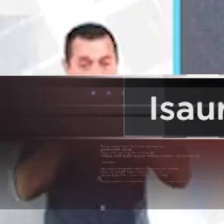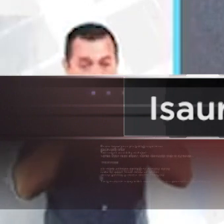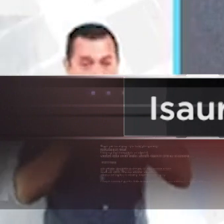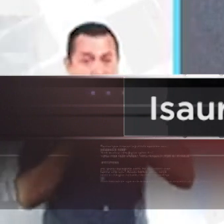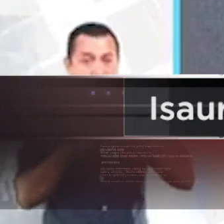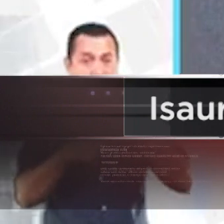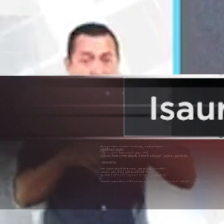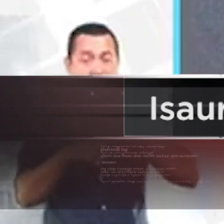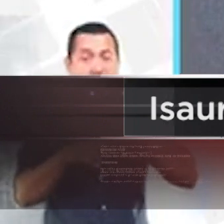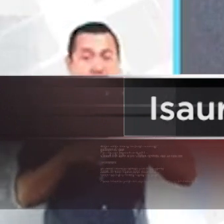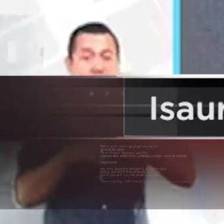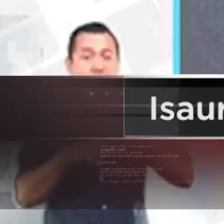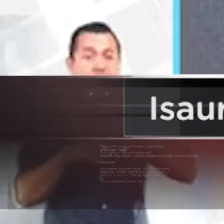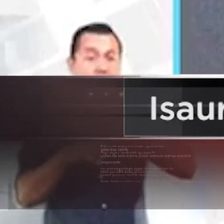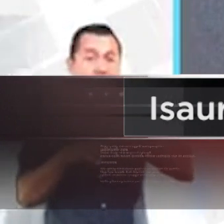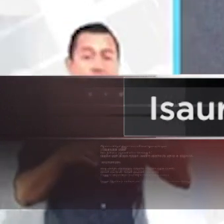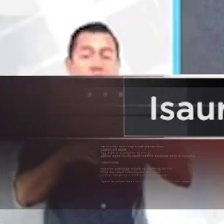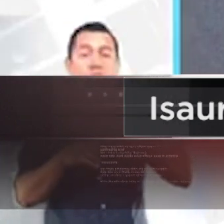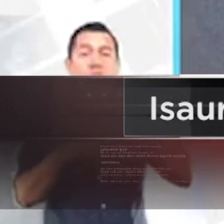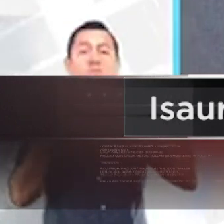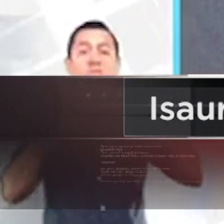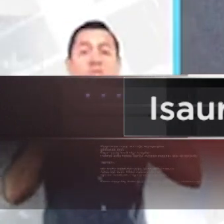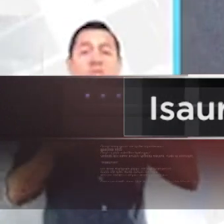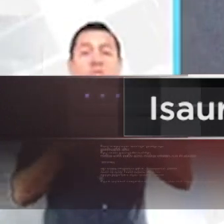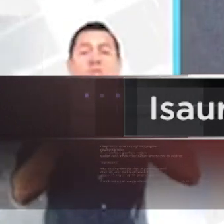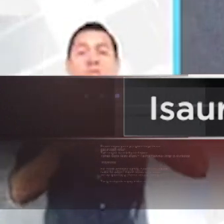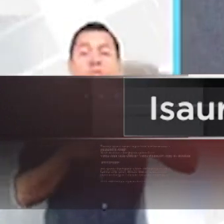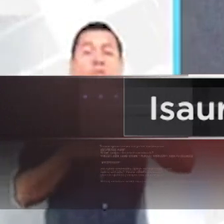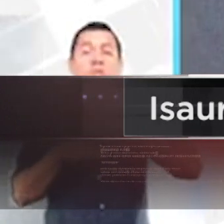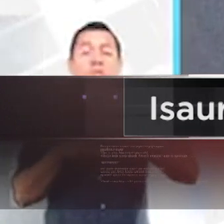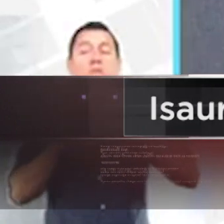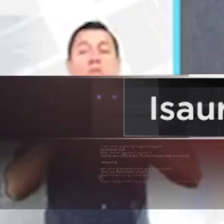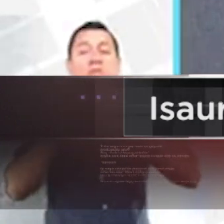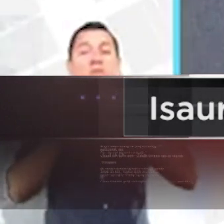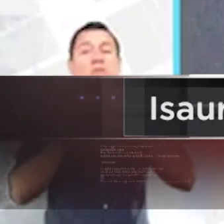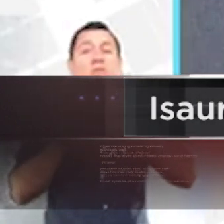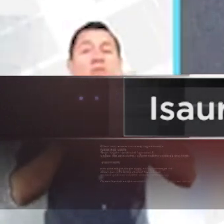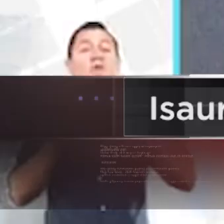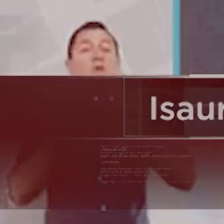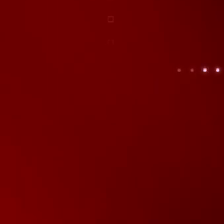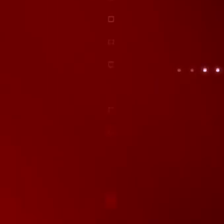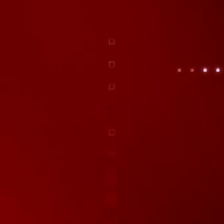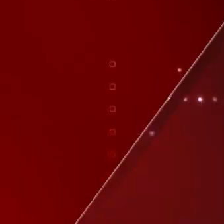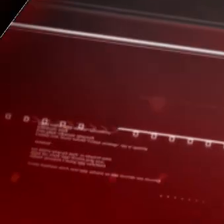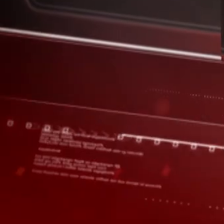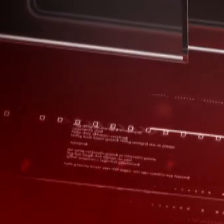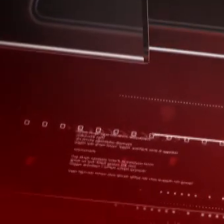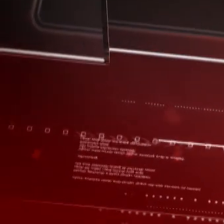UDG TV, Canal 44, Isaura López, Villalobos.